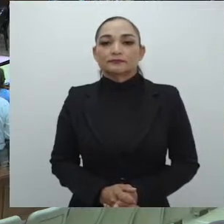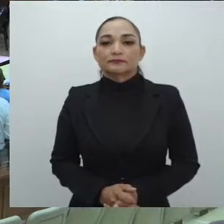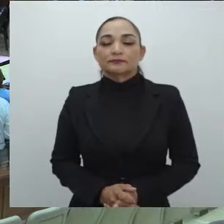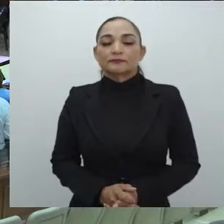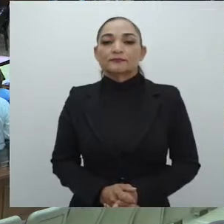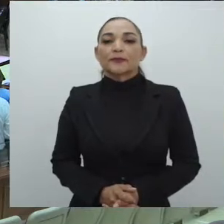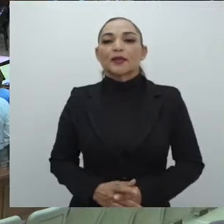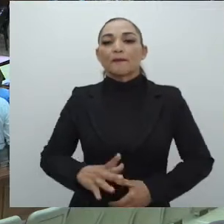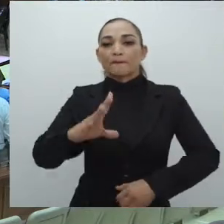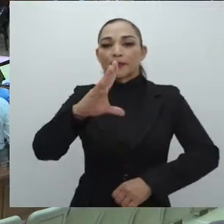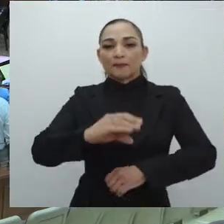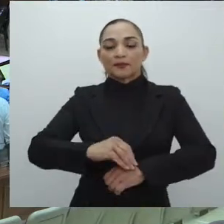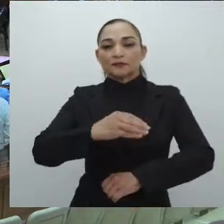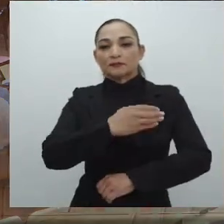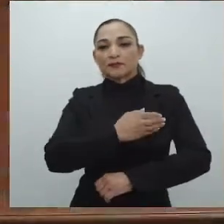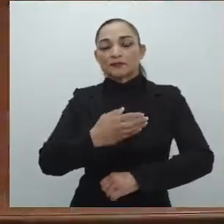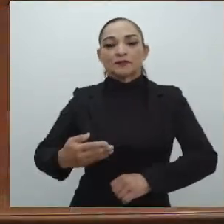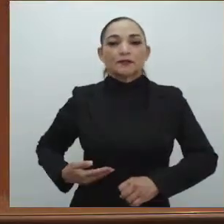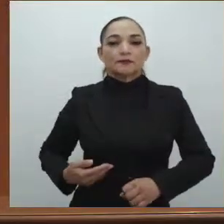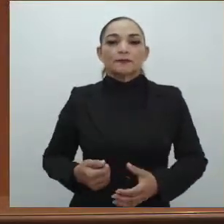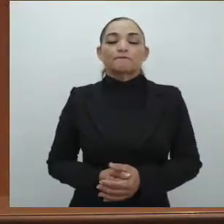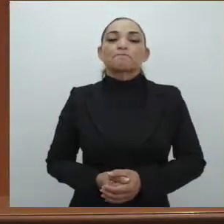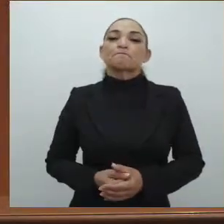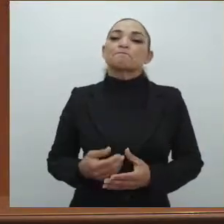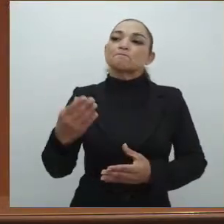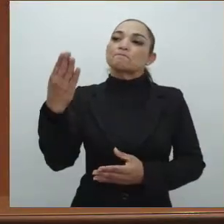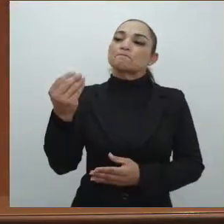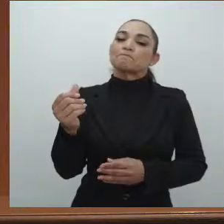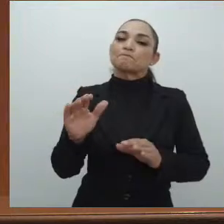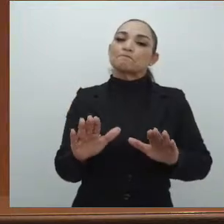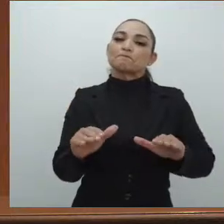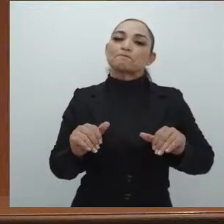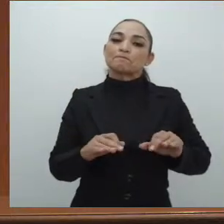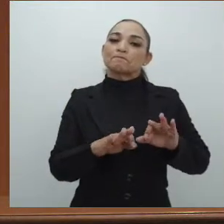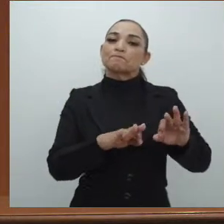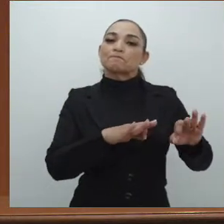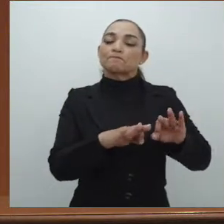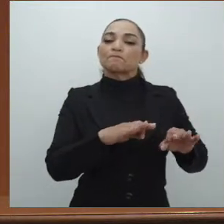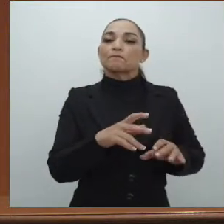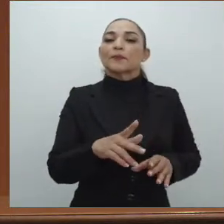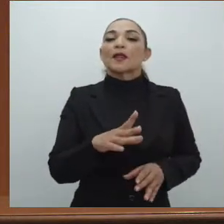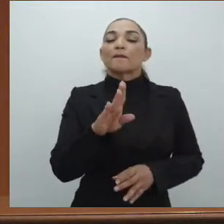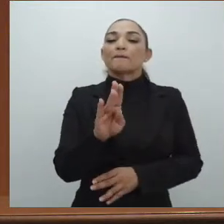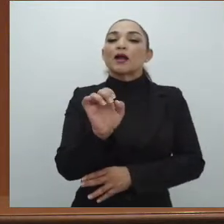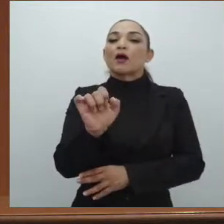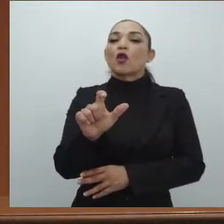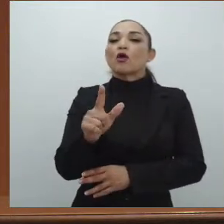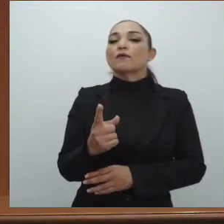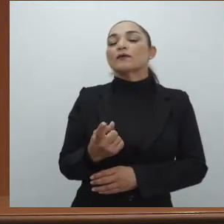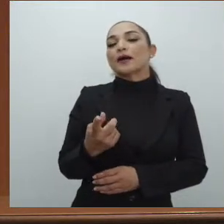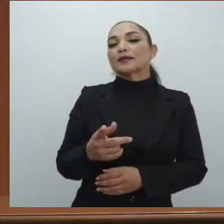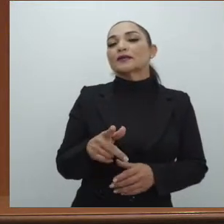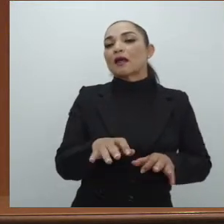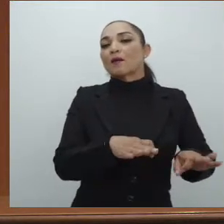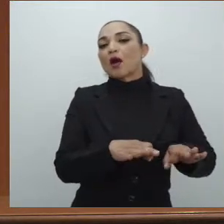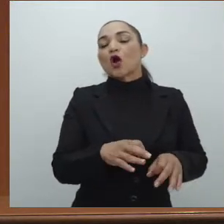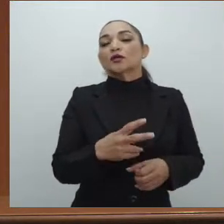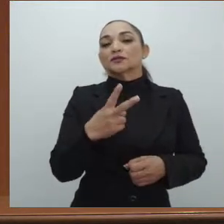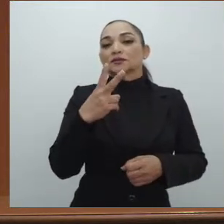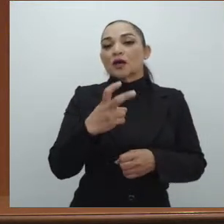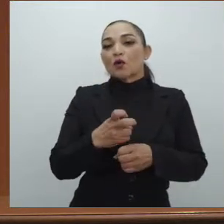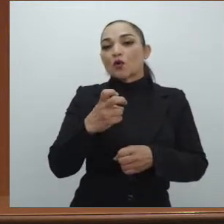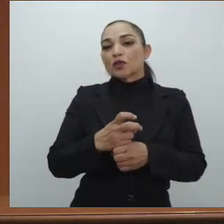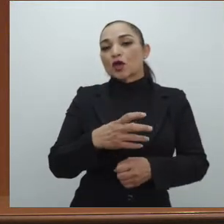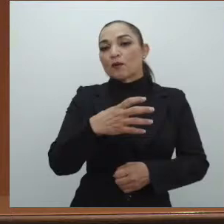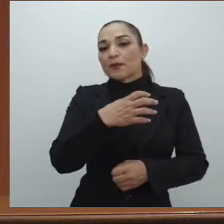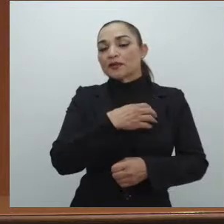Con su permiso, diputado presidente, pensión por retiro a Braulio Rodríguez Martínez, categoría segundo comandante, adscrito a la